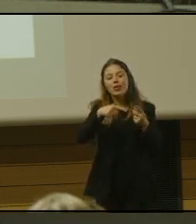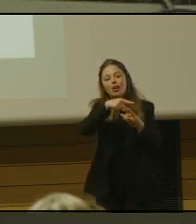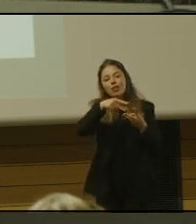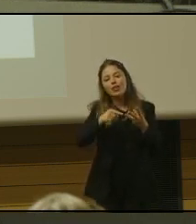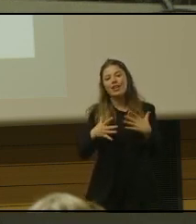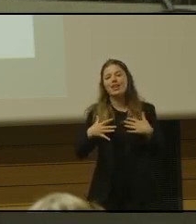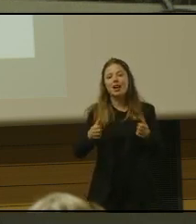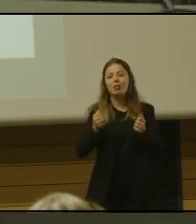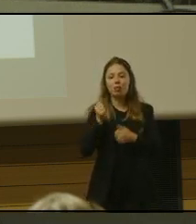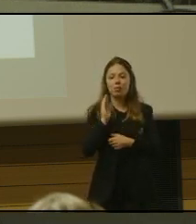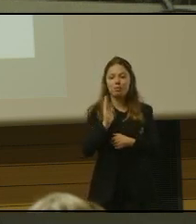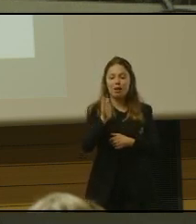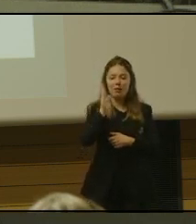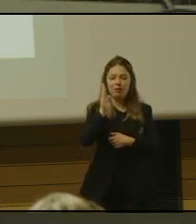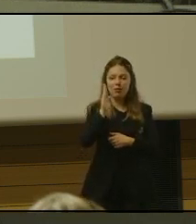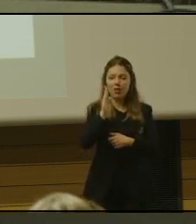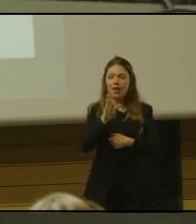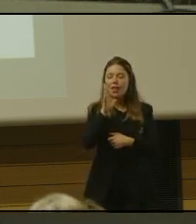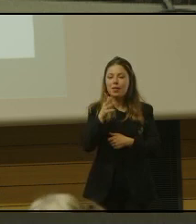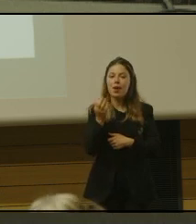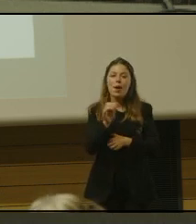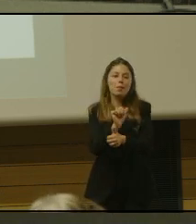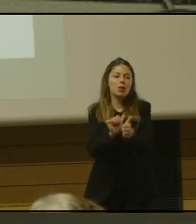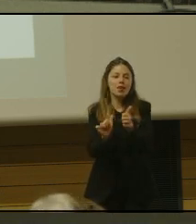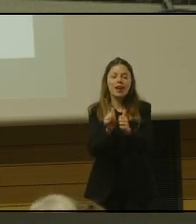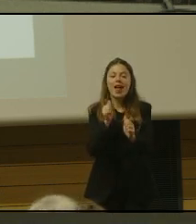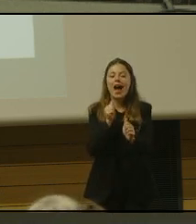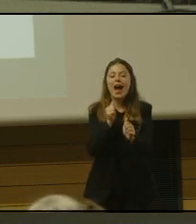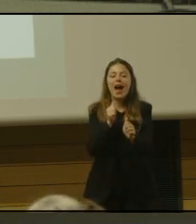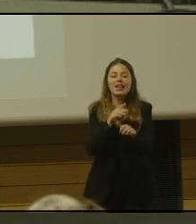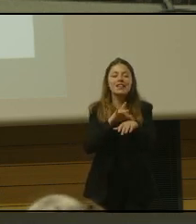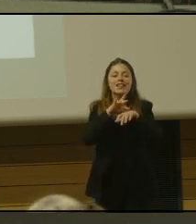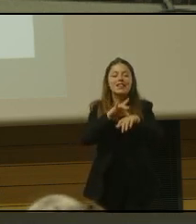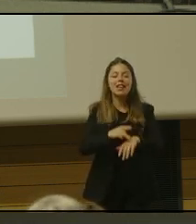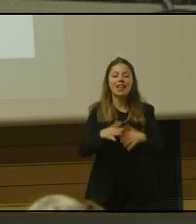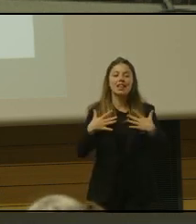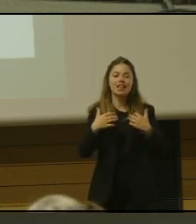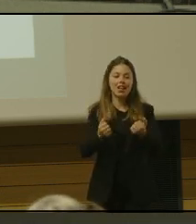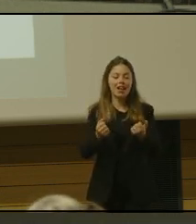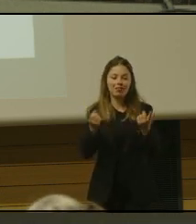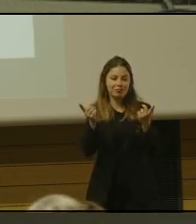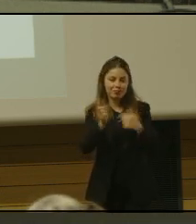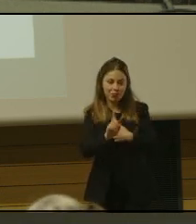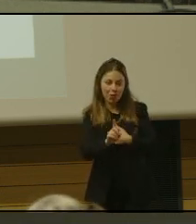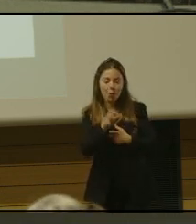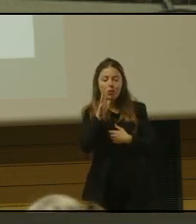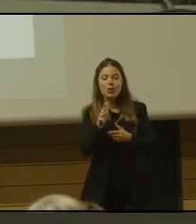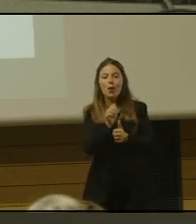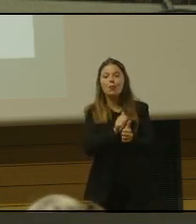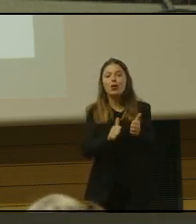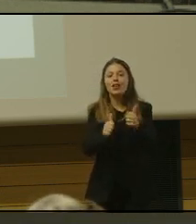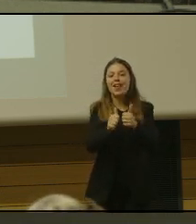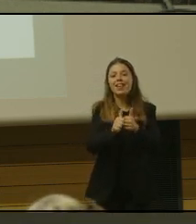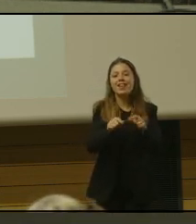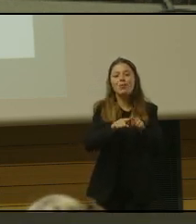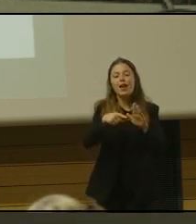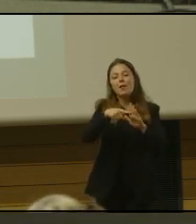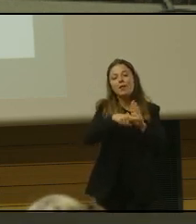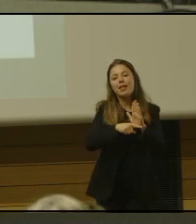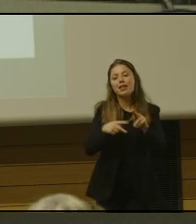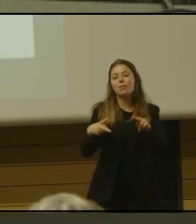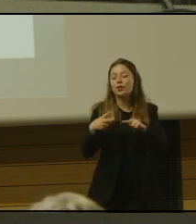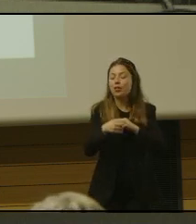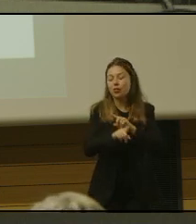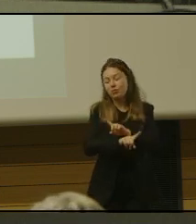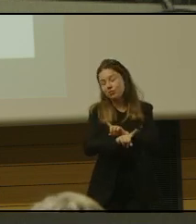de las poblaciones y no priorizas la asistencia sanitaria. Por lo tanto, no deberías priorizar las medidas de